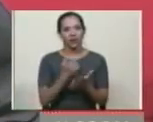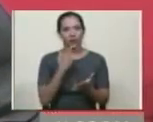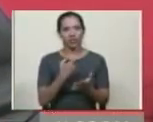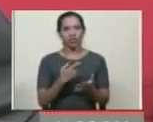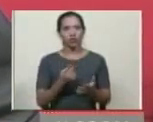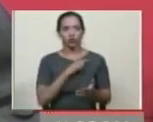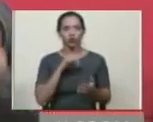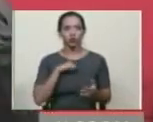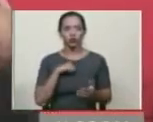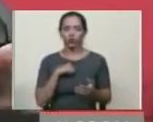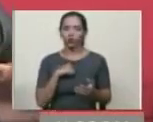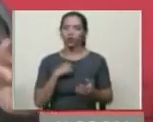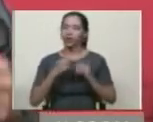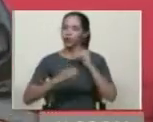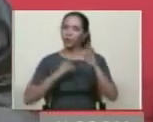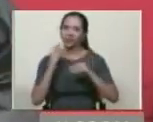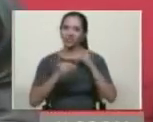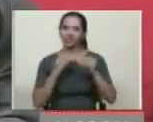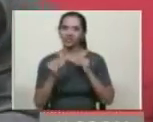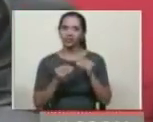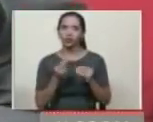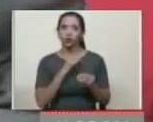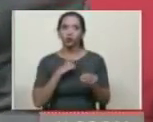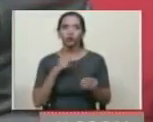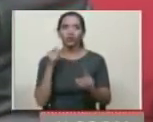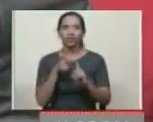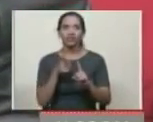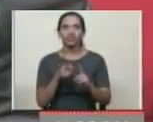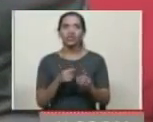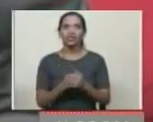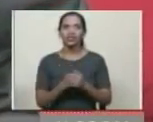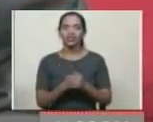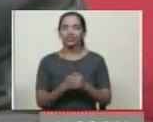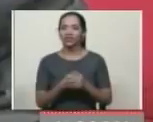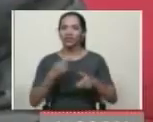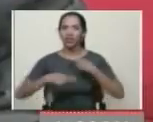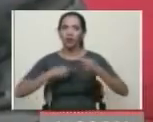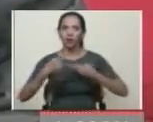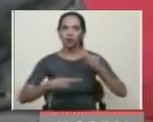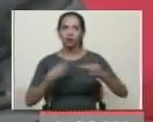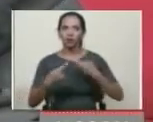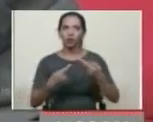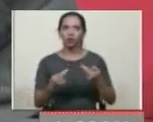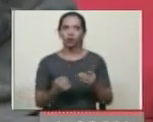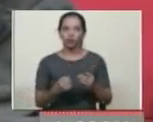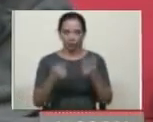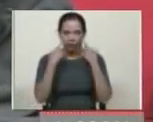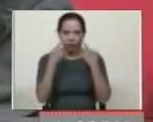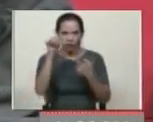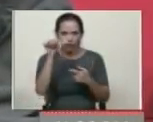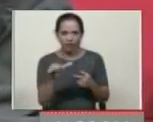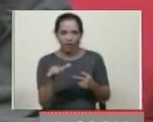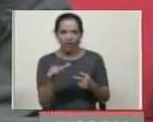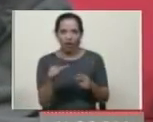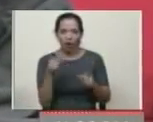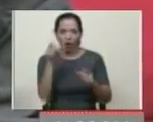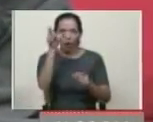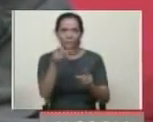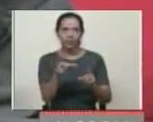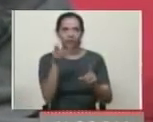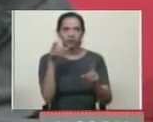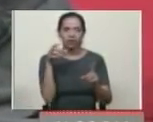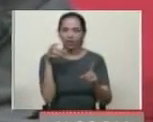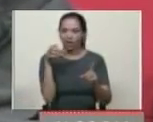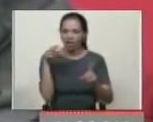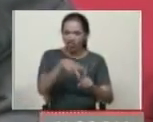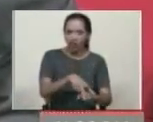en foro y en conversatorio, nosotros desde la izquierda somos muy vivos, porque podemos estar viendo que a un compañero lo atacan y nosotros